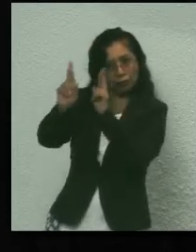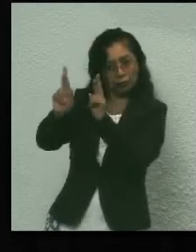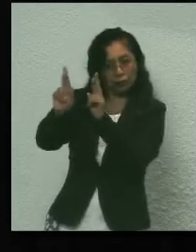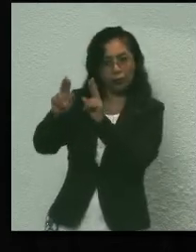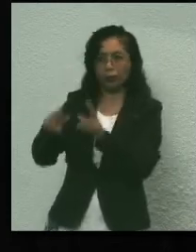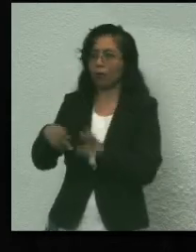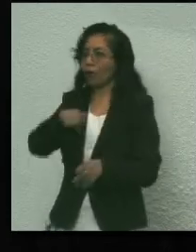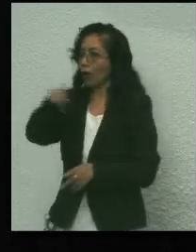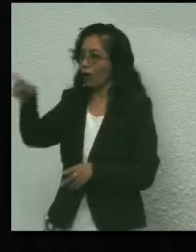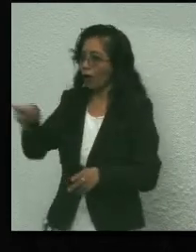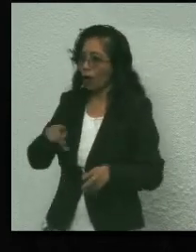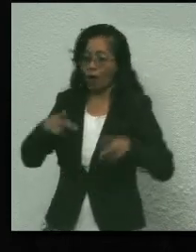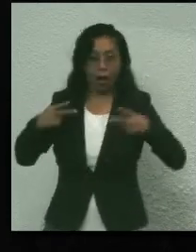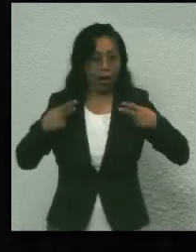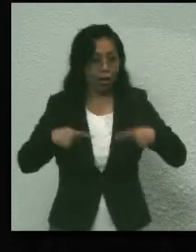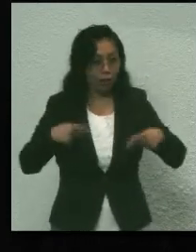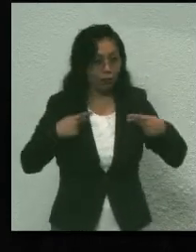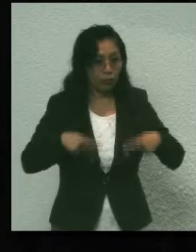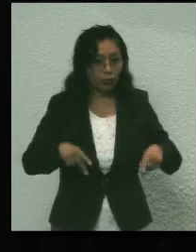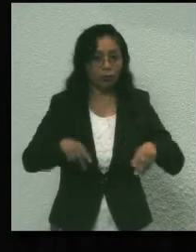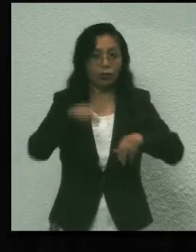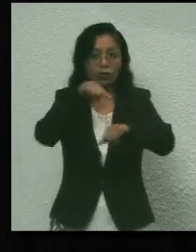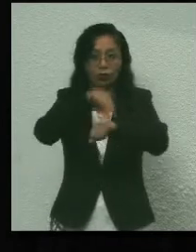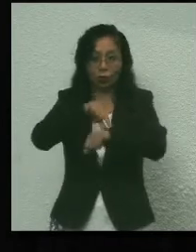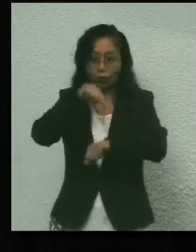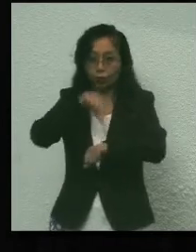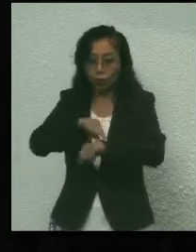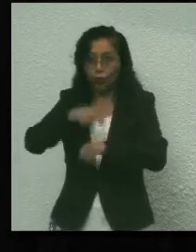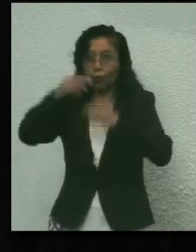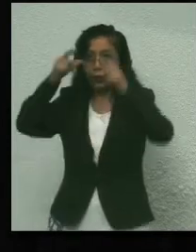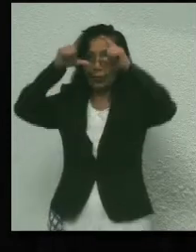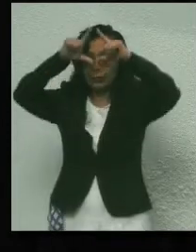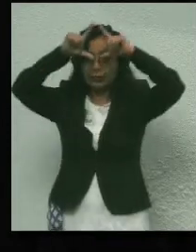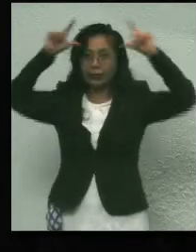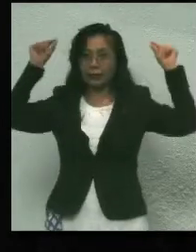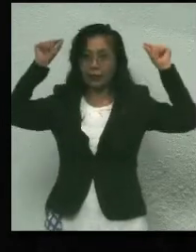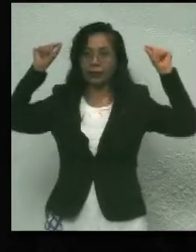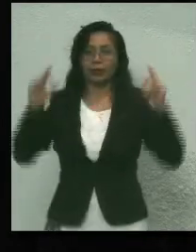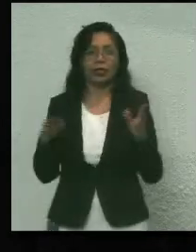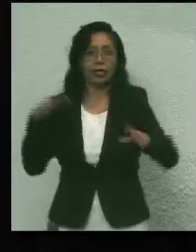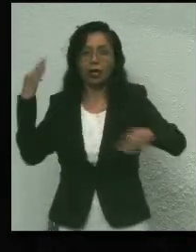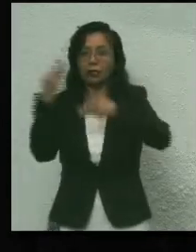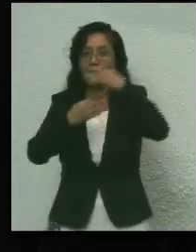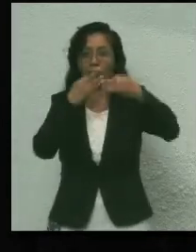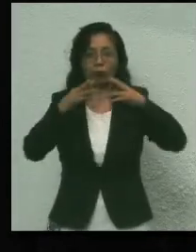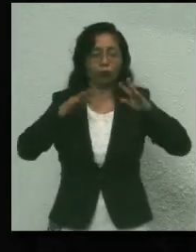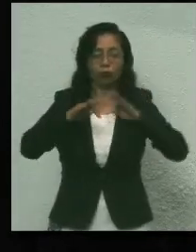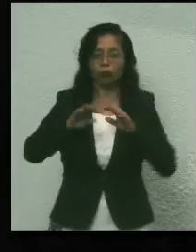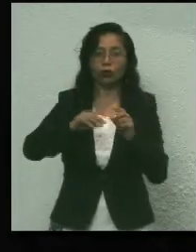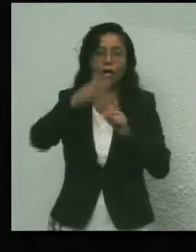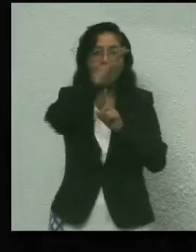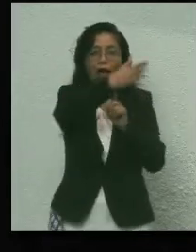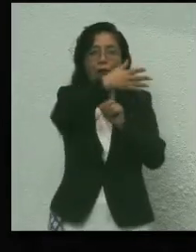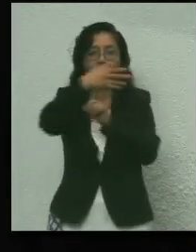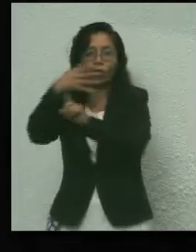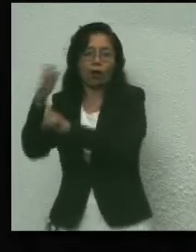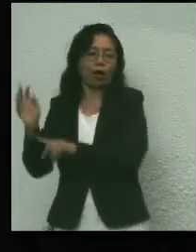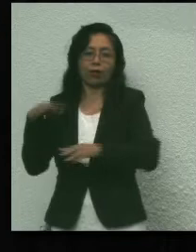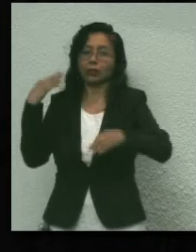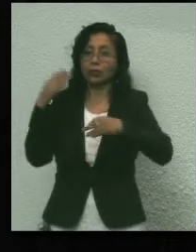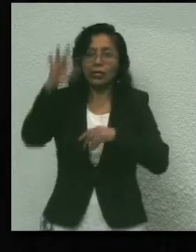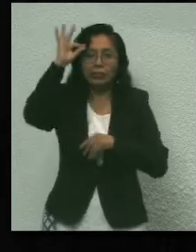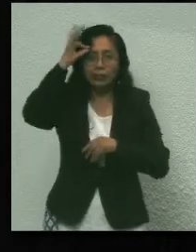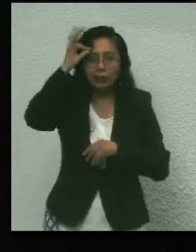y las trabajadoras del sector salud, médicos, enfermeras, personal hospitalario, de ambulancias, administrativos y de